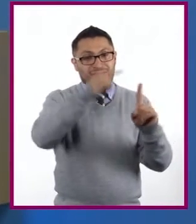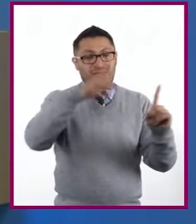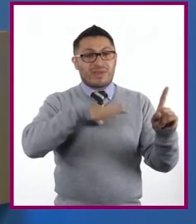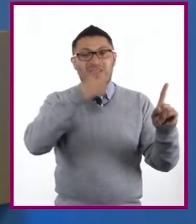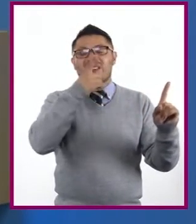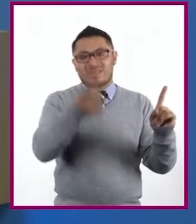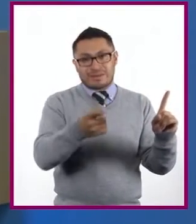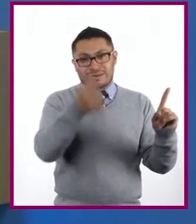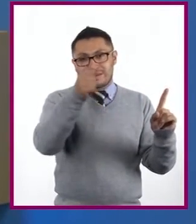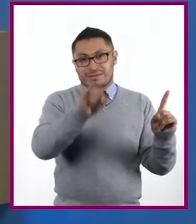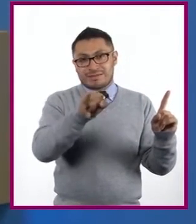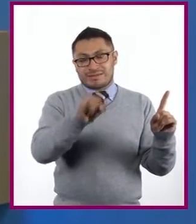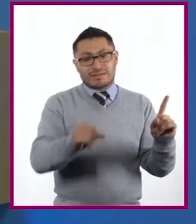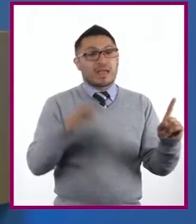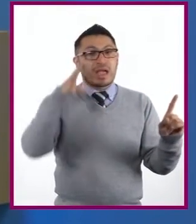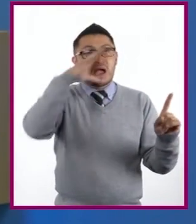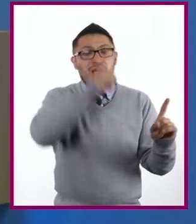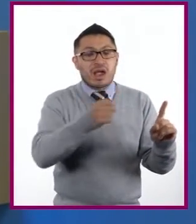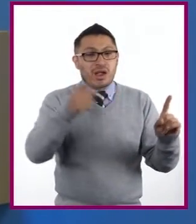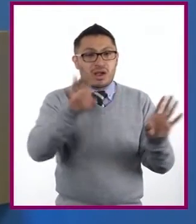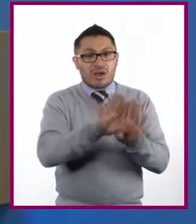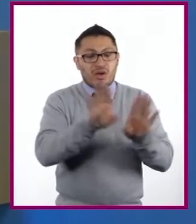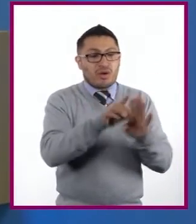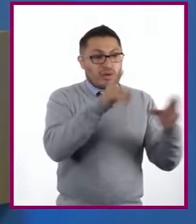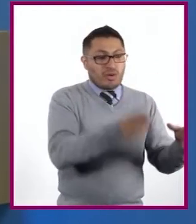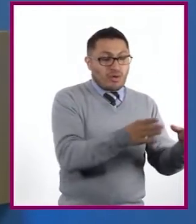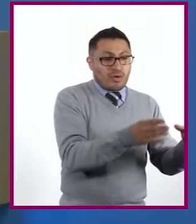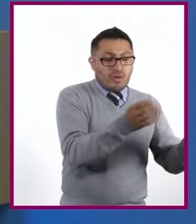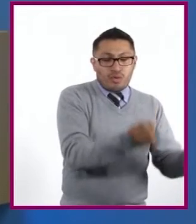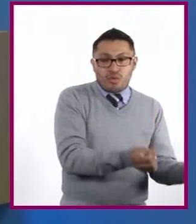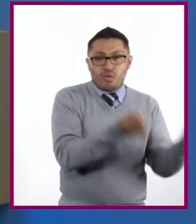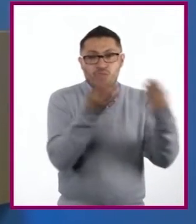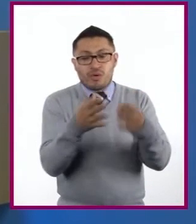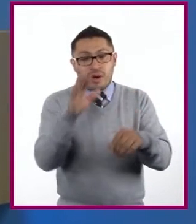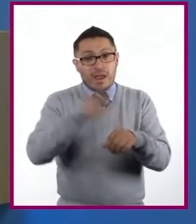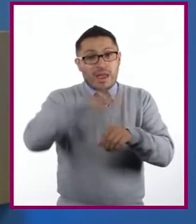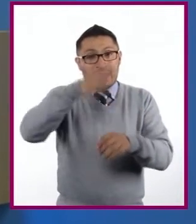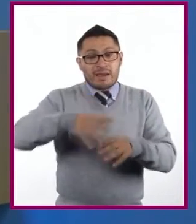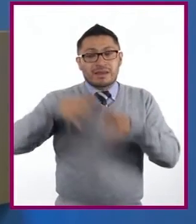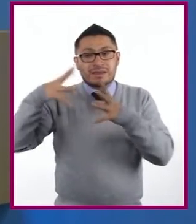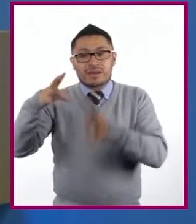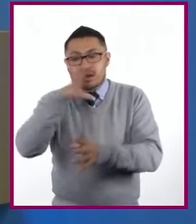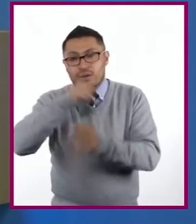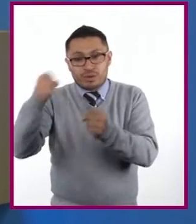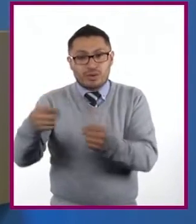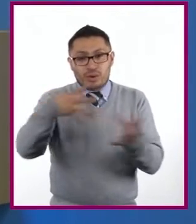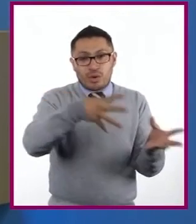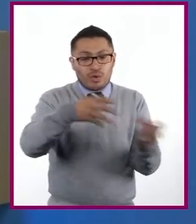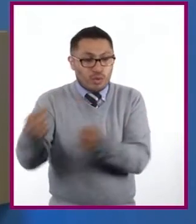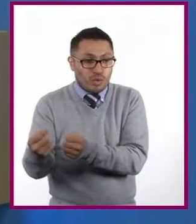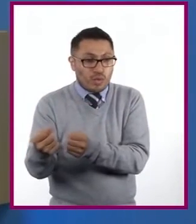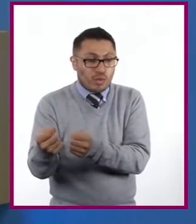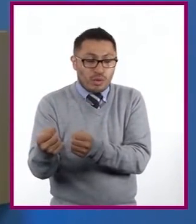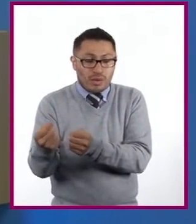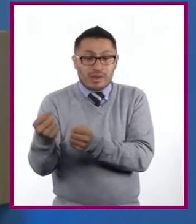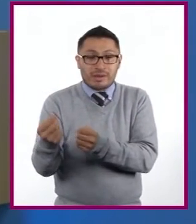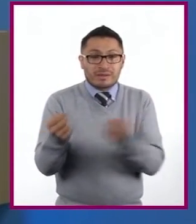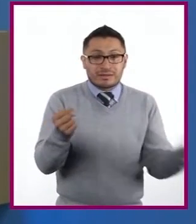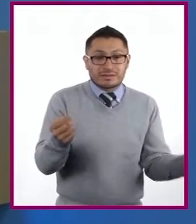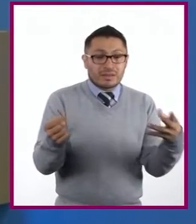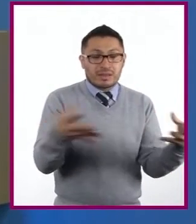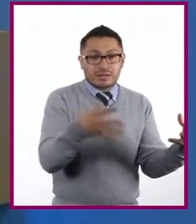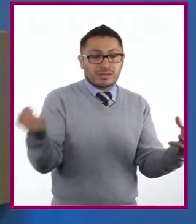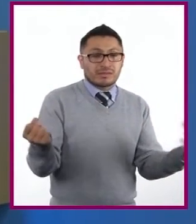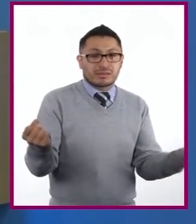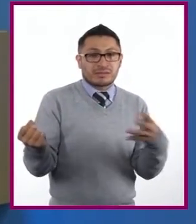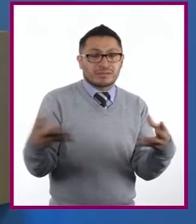formular así. El calor cedido por el cuerpo 1 más el calor absorbido por el cuerpo 2 nos permite calcular la